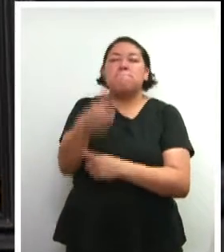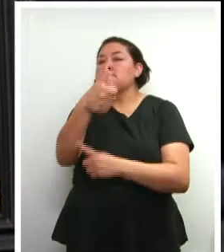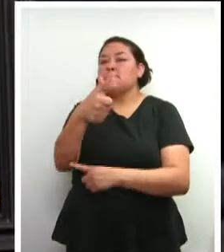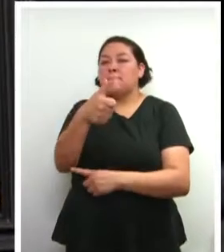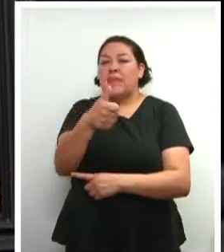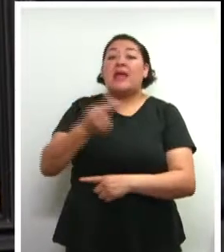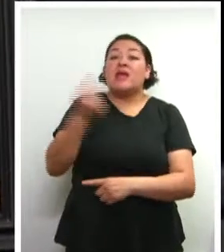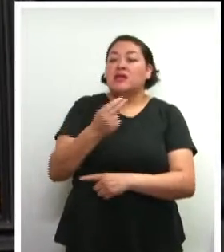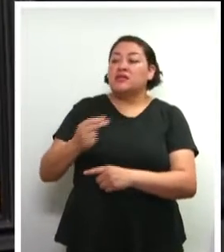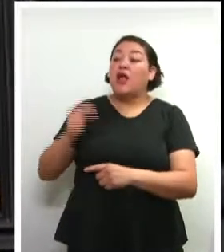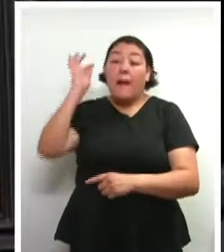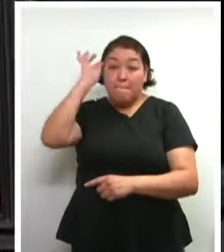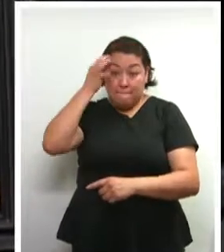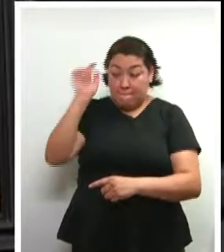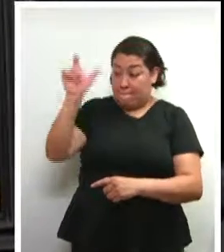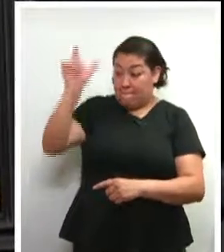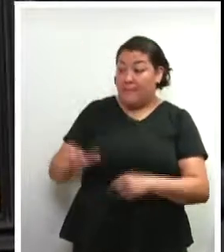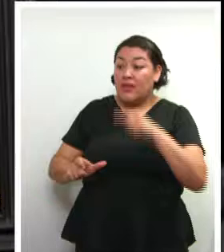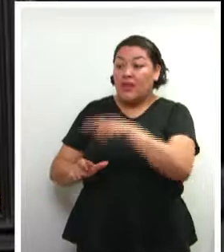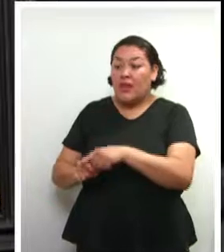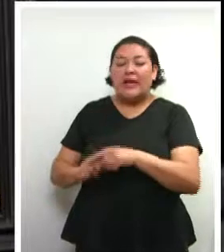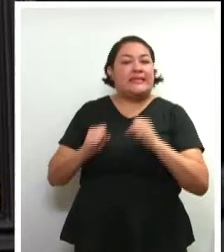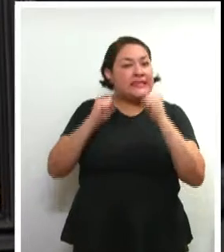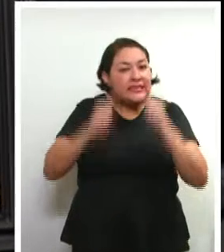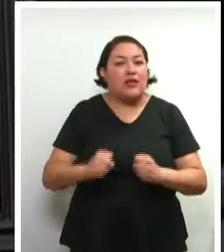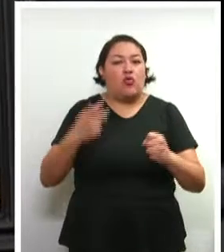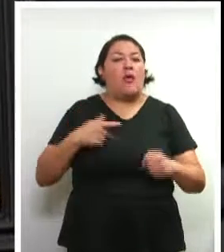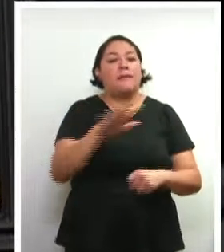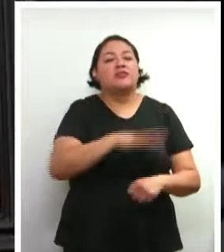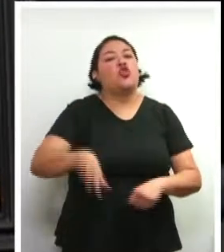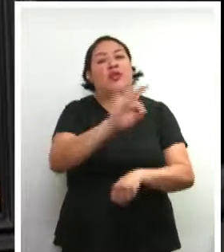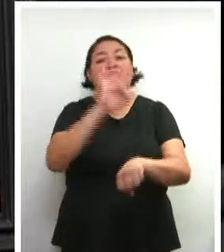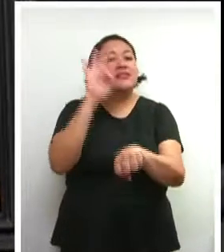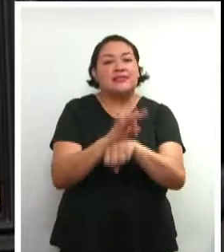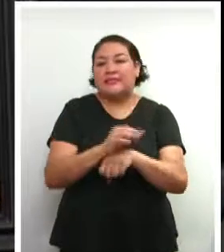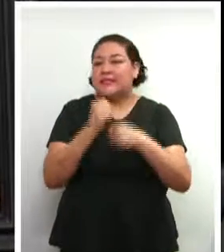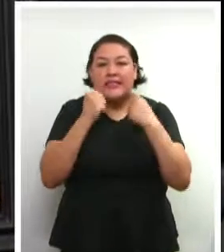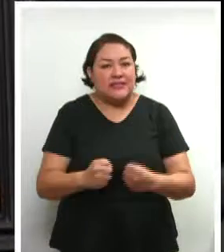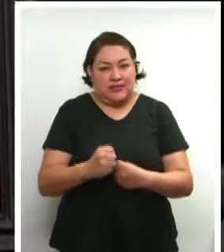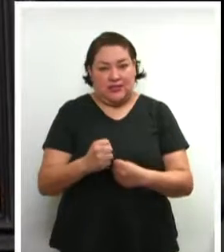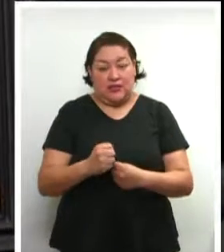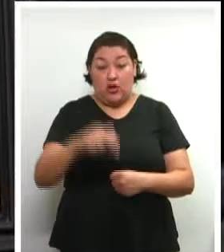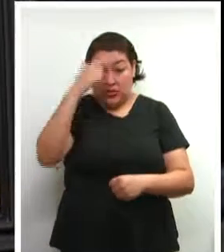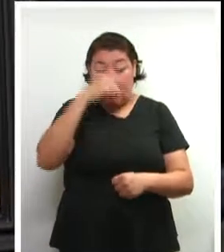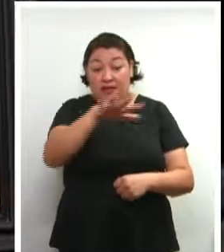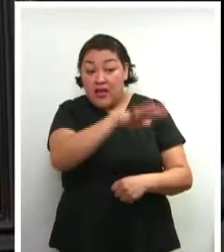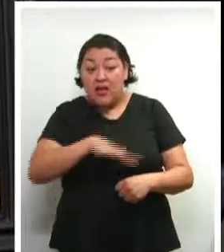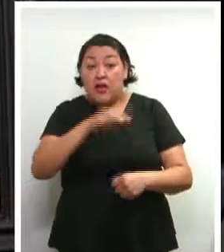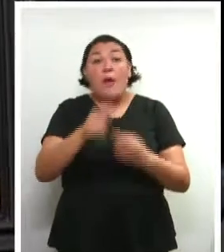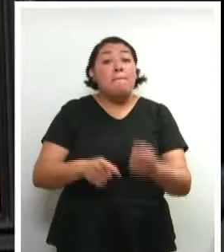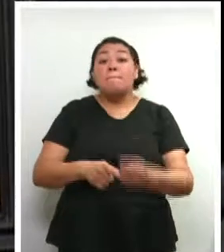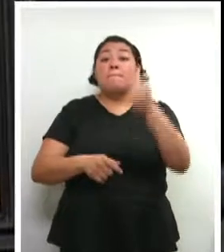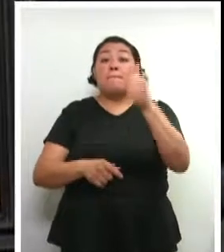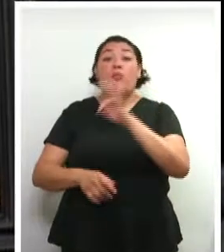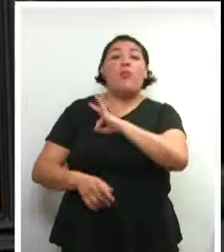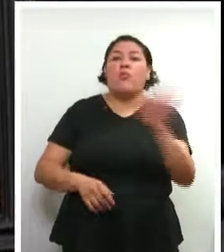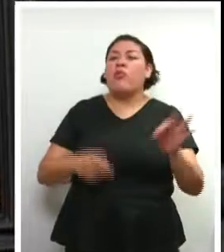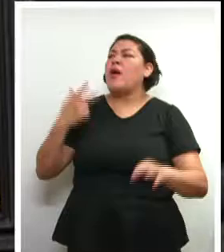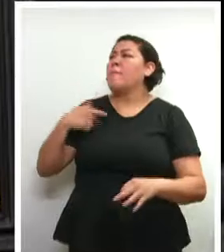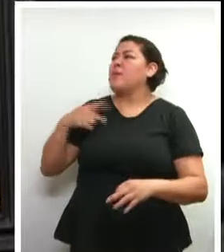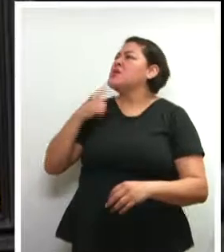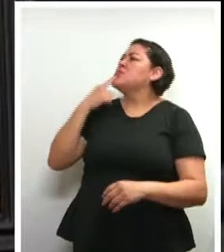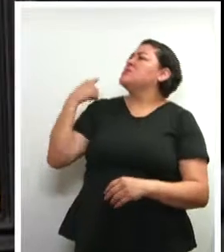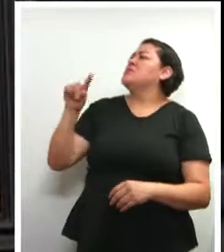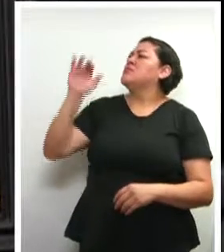reconocer a la función pública como garantía a los ciudadanos, quienes poseerán por primera vez un instrumento para obligar a